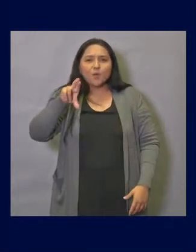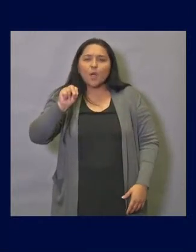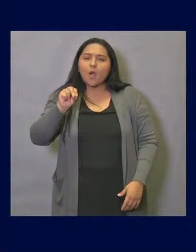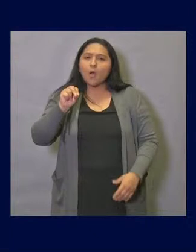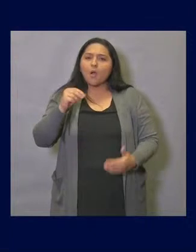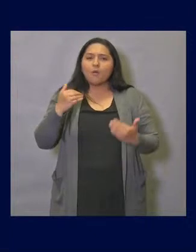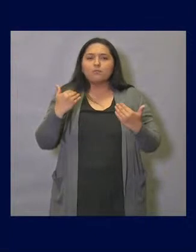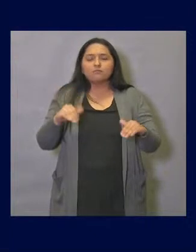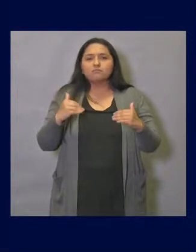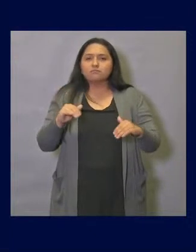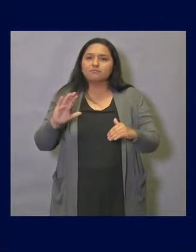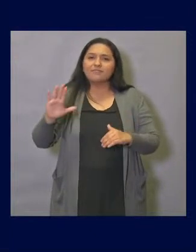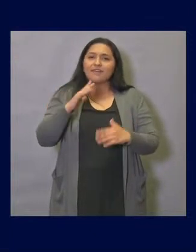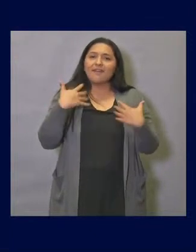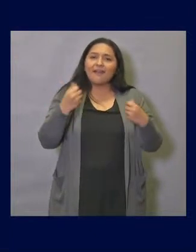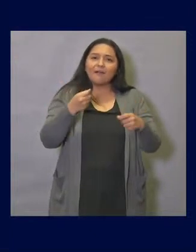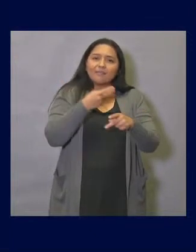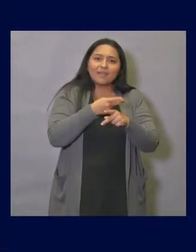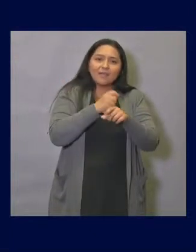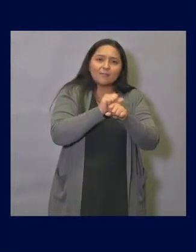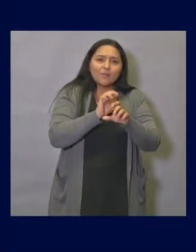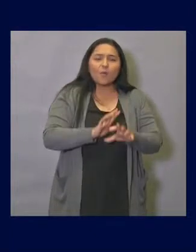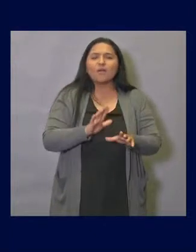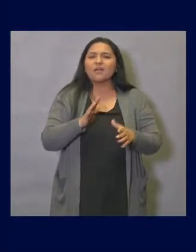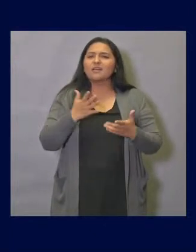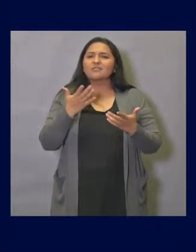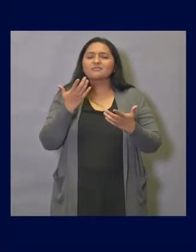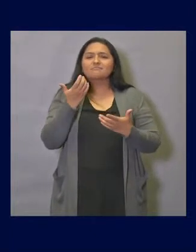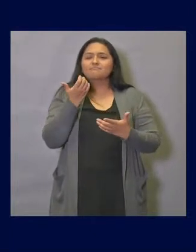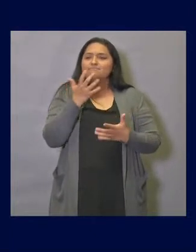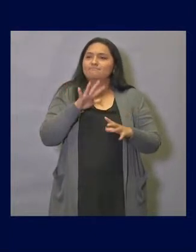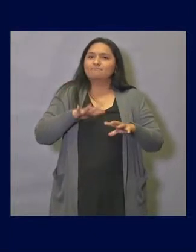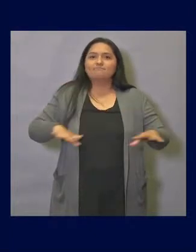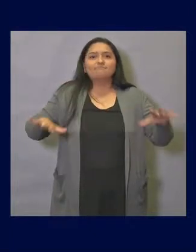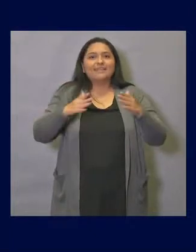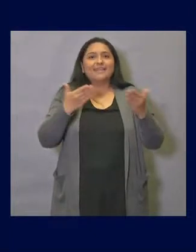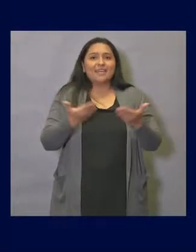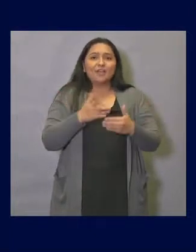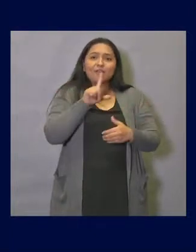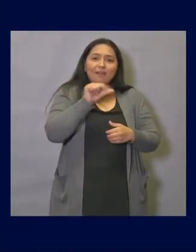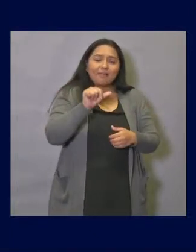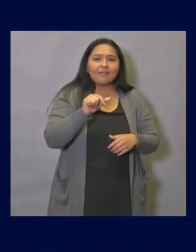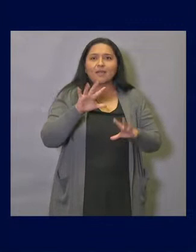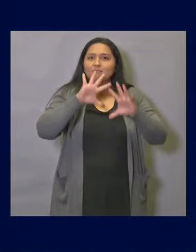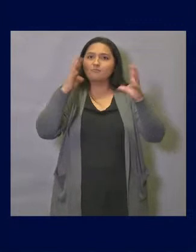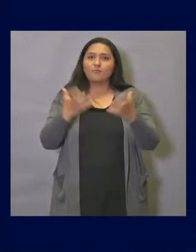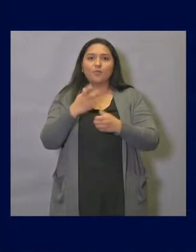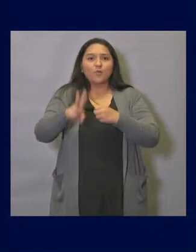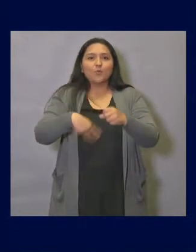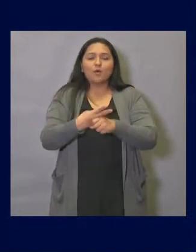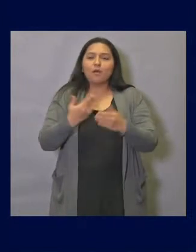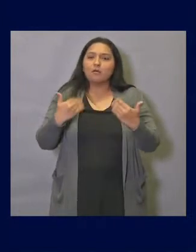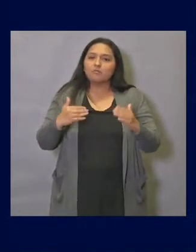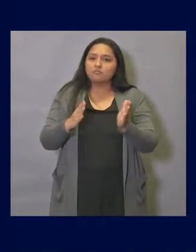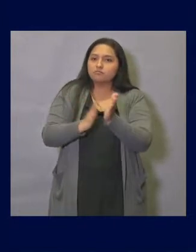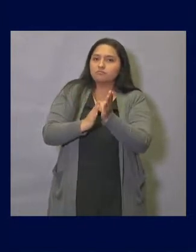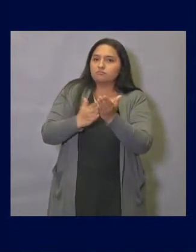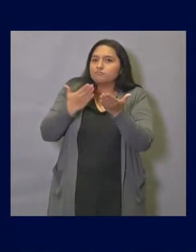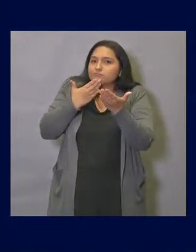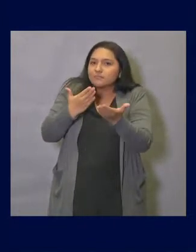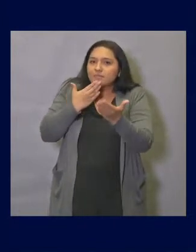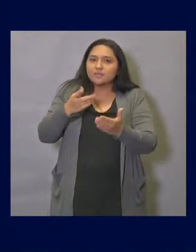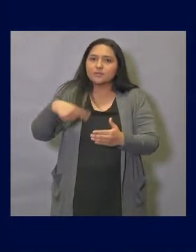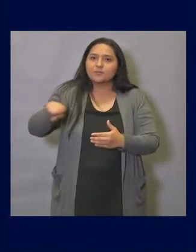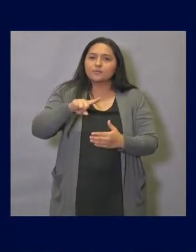trabajadores de salud en todo el condado de Los Ángeles y en todo el mundo. Gracias desde el fondo de nuestro corazón a todos